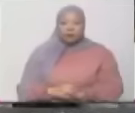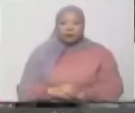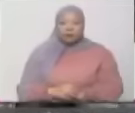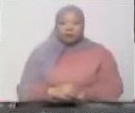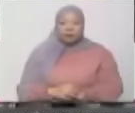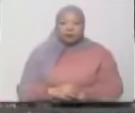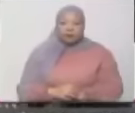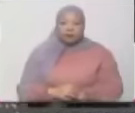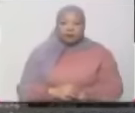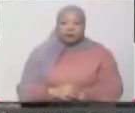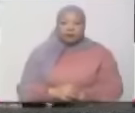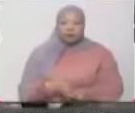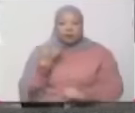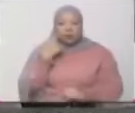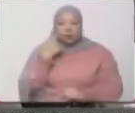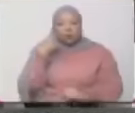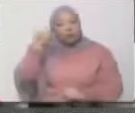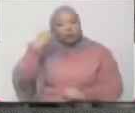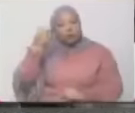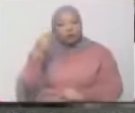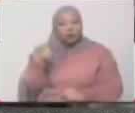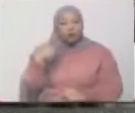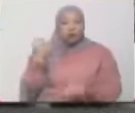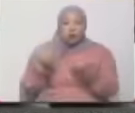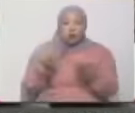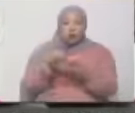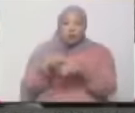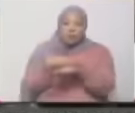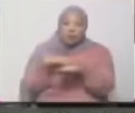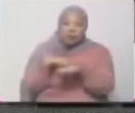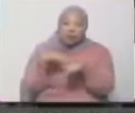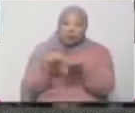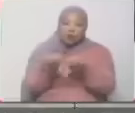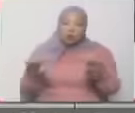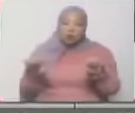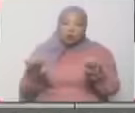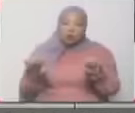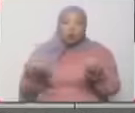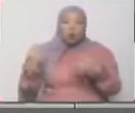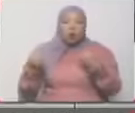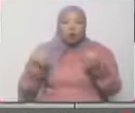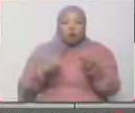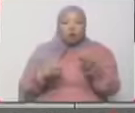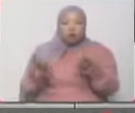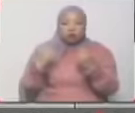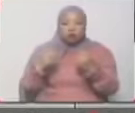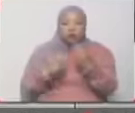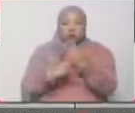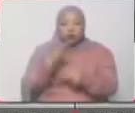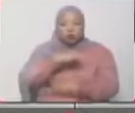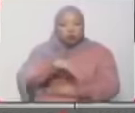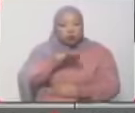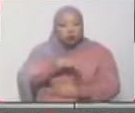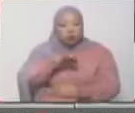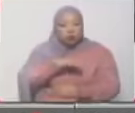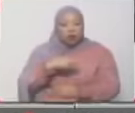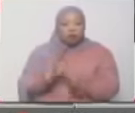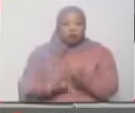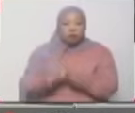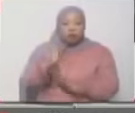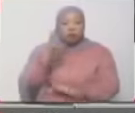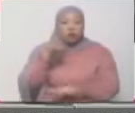Dame tu visión, Héctor, ¿cómo podemos avanzar en la formación de la sociedad, de